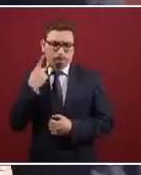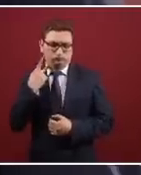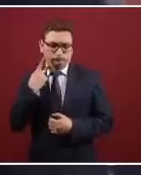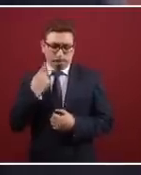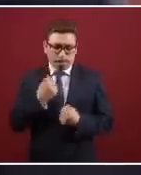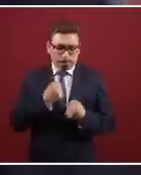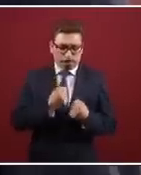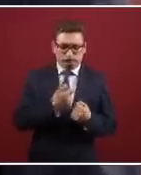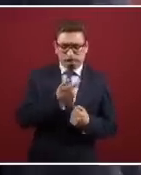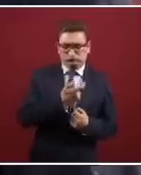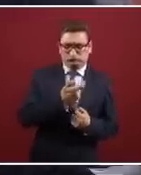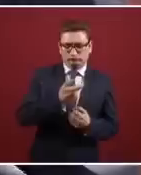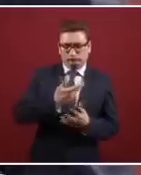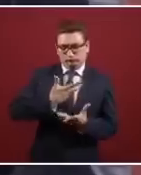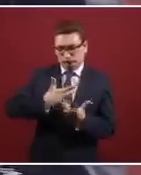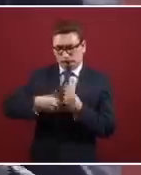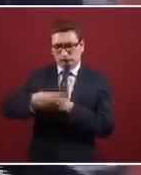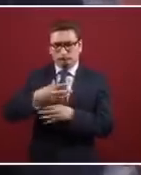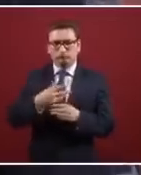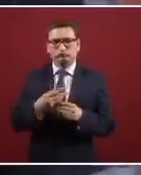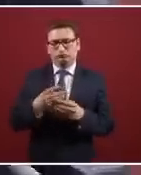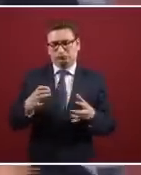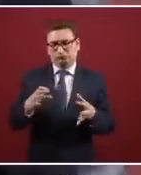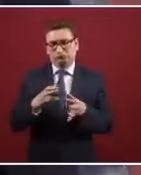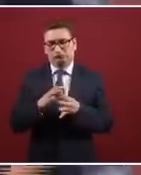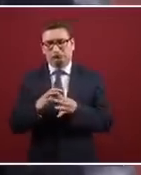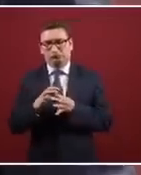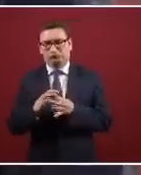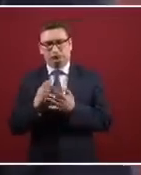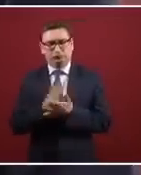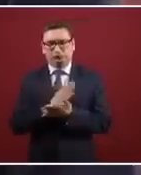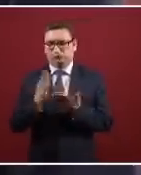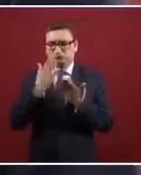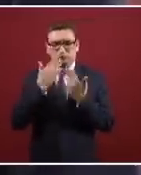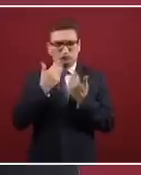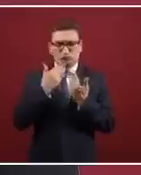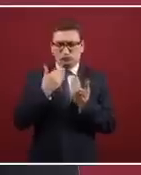Eran lo mismo, se alimentaban, se nutrían mutuamente.